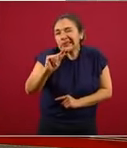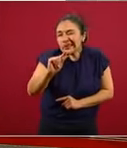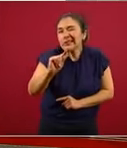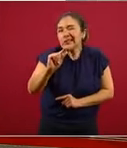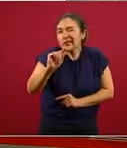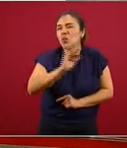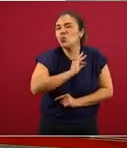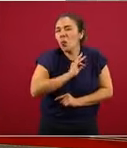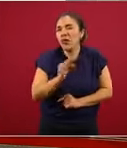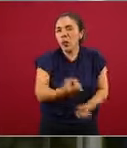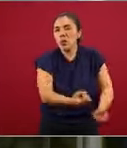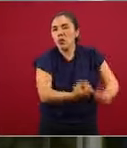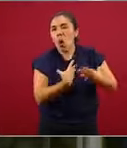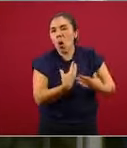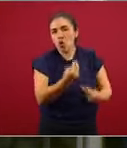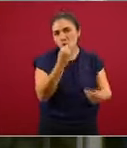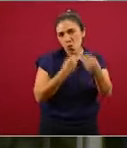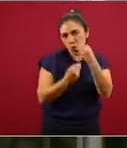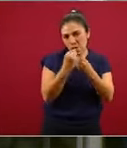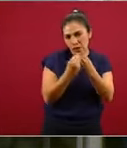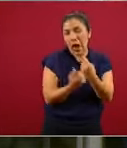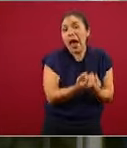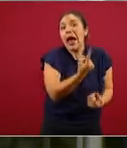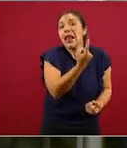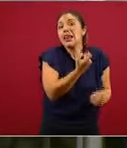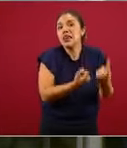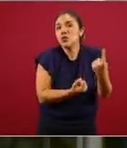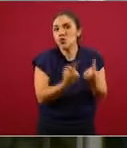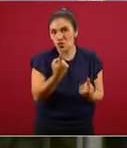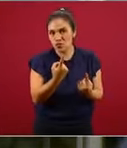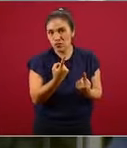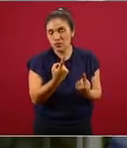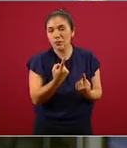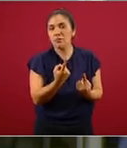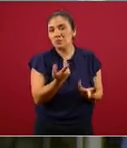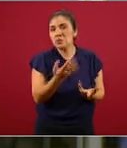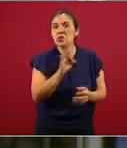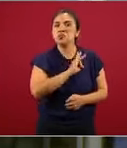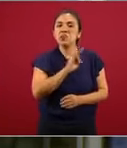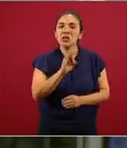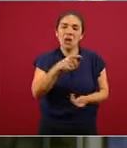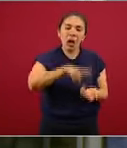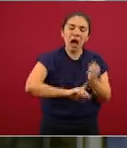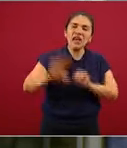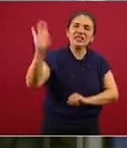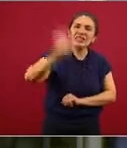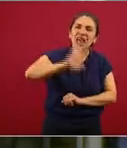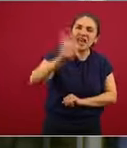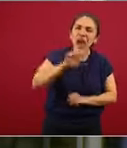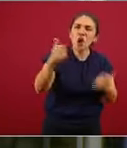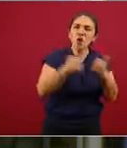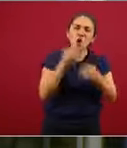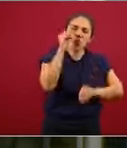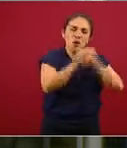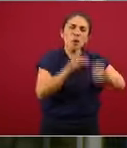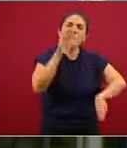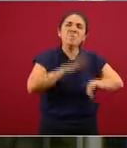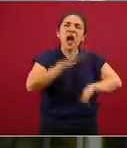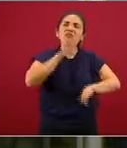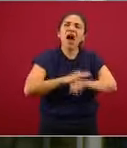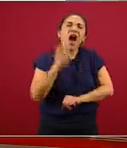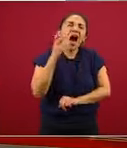capacidad alimentaria. El origen puede ser un cereal modificado con azúcares